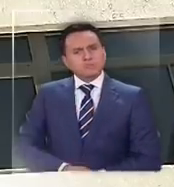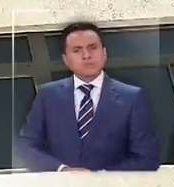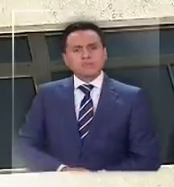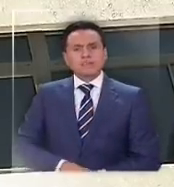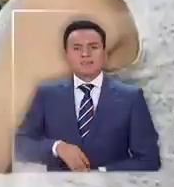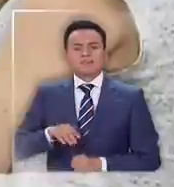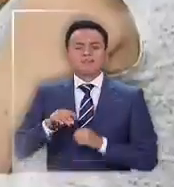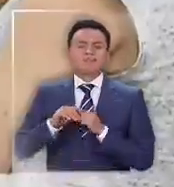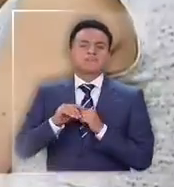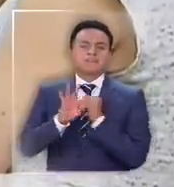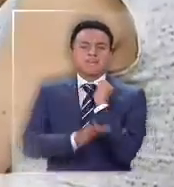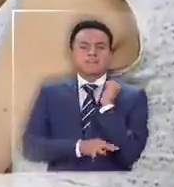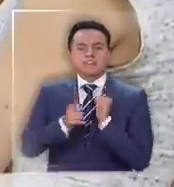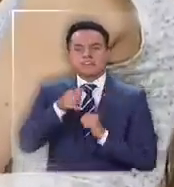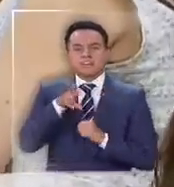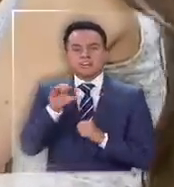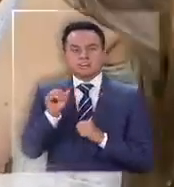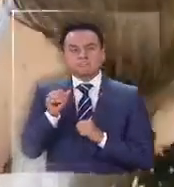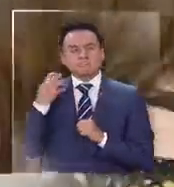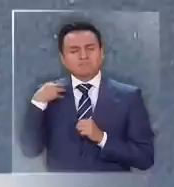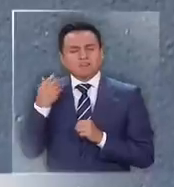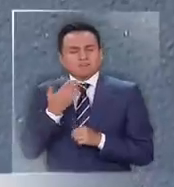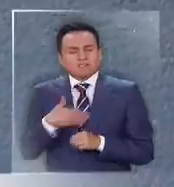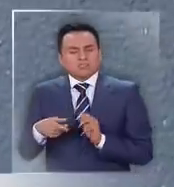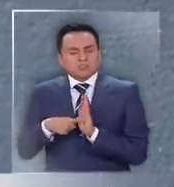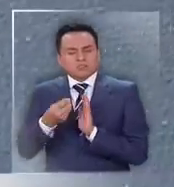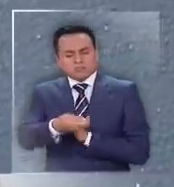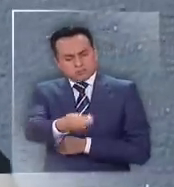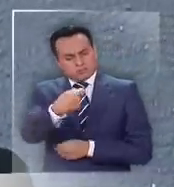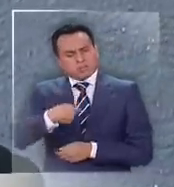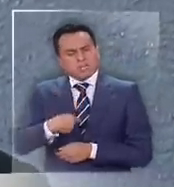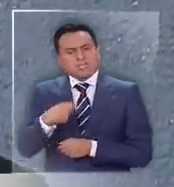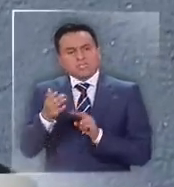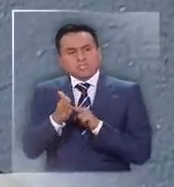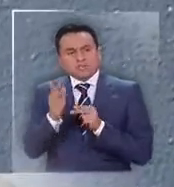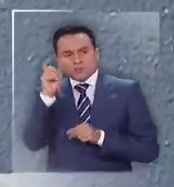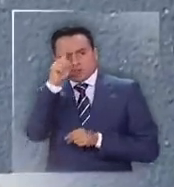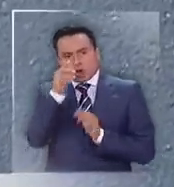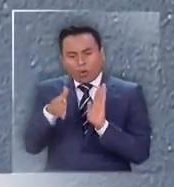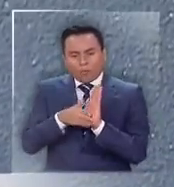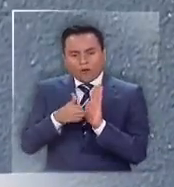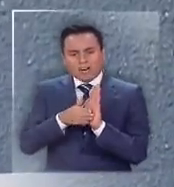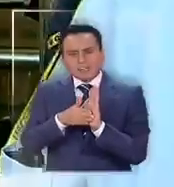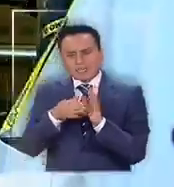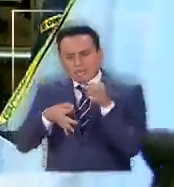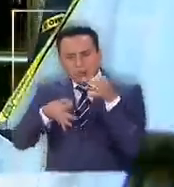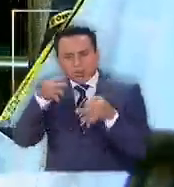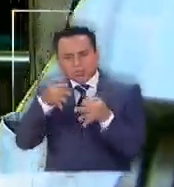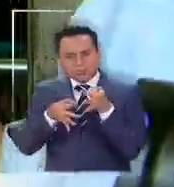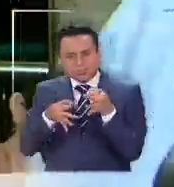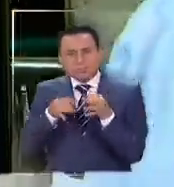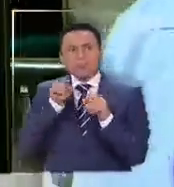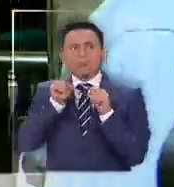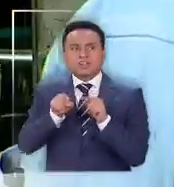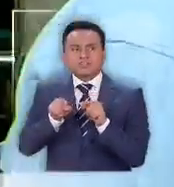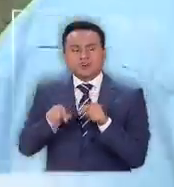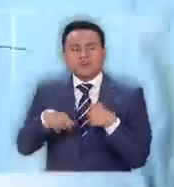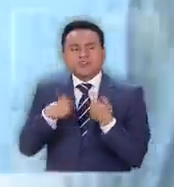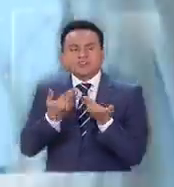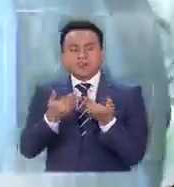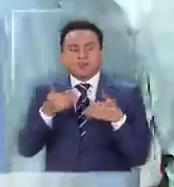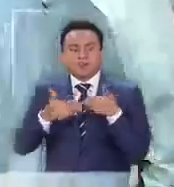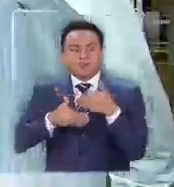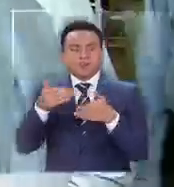El fiscal Guerra concluyó que le convenía al fisco la retribución económica por la dificultad de comprobar delitos en un juicio. Y fue por eso que ofreció